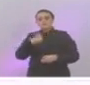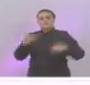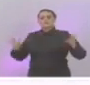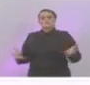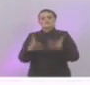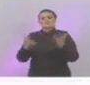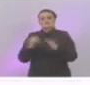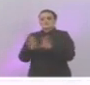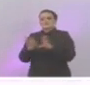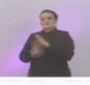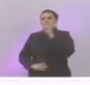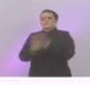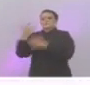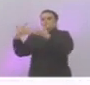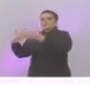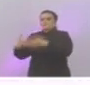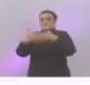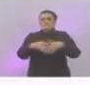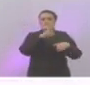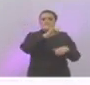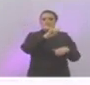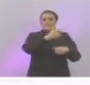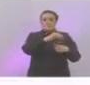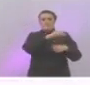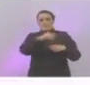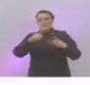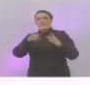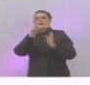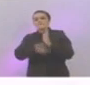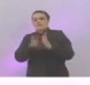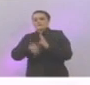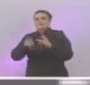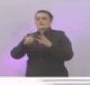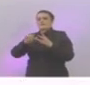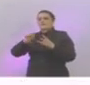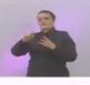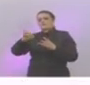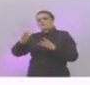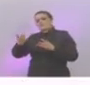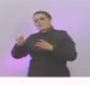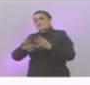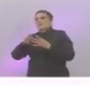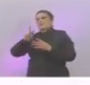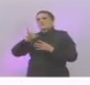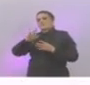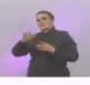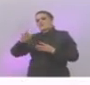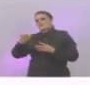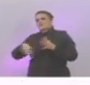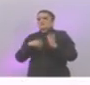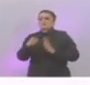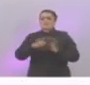promovido la instalación de nuevas empresas en Matehuala, Ciudad Valles, Santo Domingo, Villa de Ramos, Río